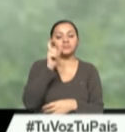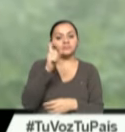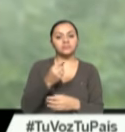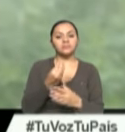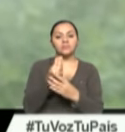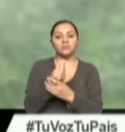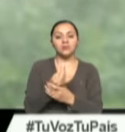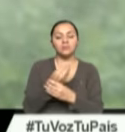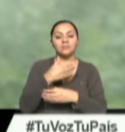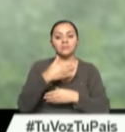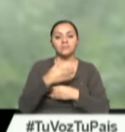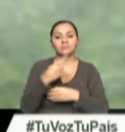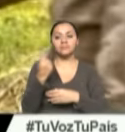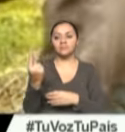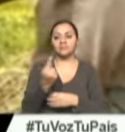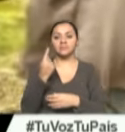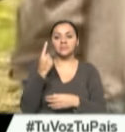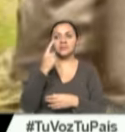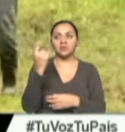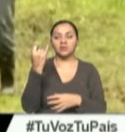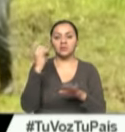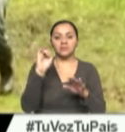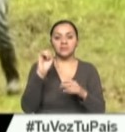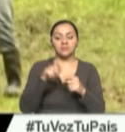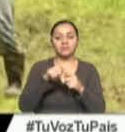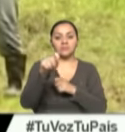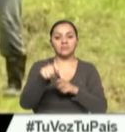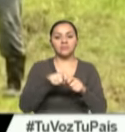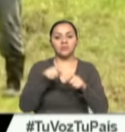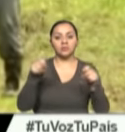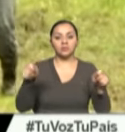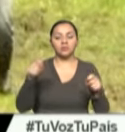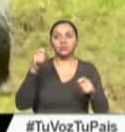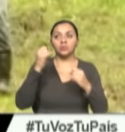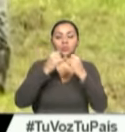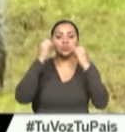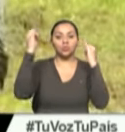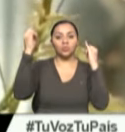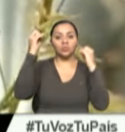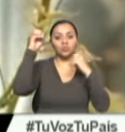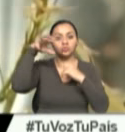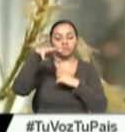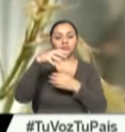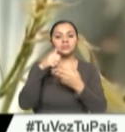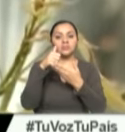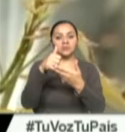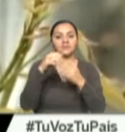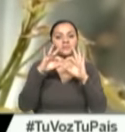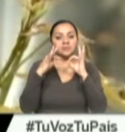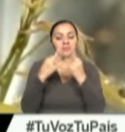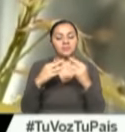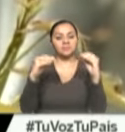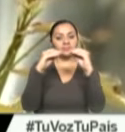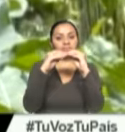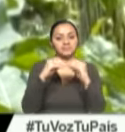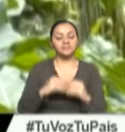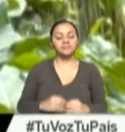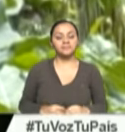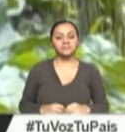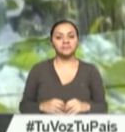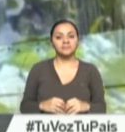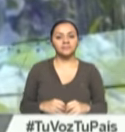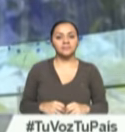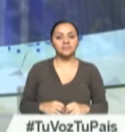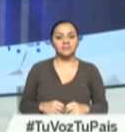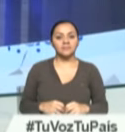un paso elevado de 116 metros de luz para beneficiar a nuevas familias. Carolina Díaz, Noticiero Ciudadano.